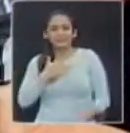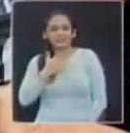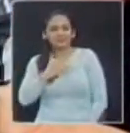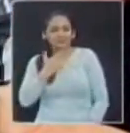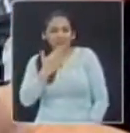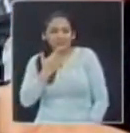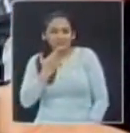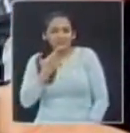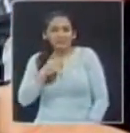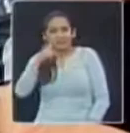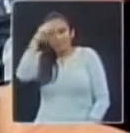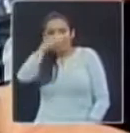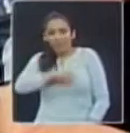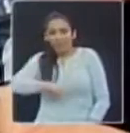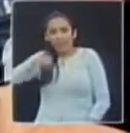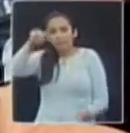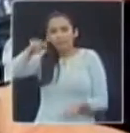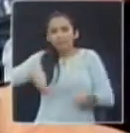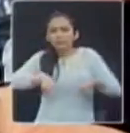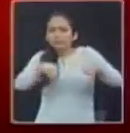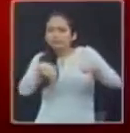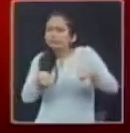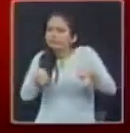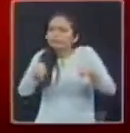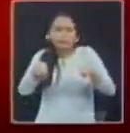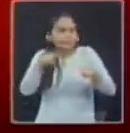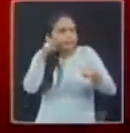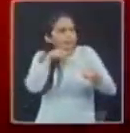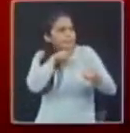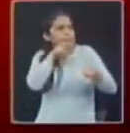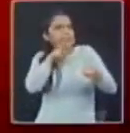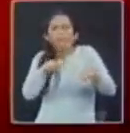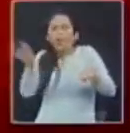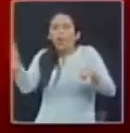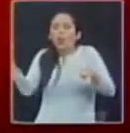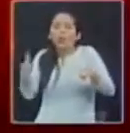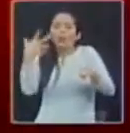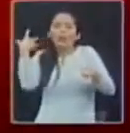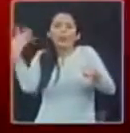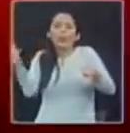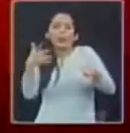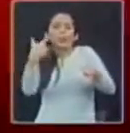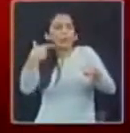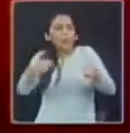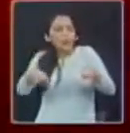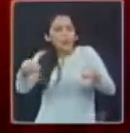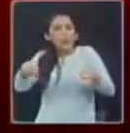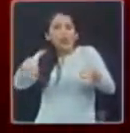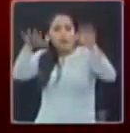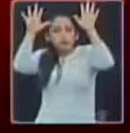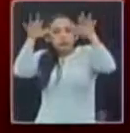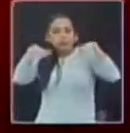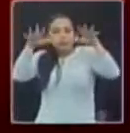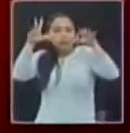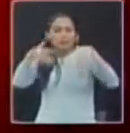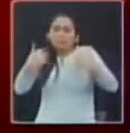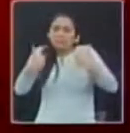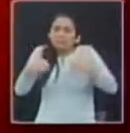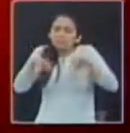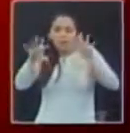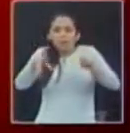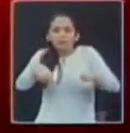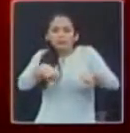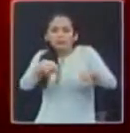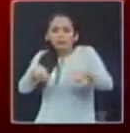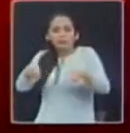siente, uno forma parte del paisaje, uno forma parte de la lluvia, del viento. Llega a lugares que no son